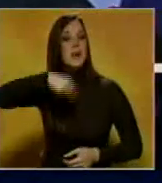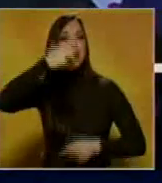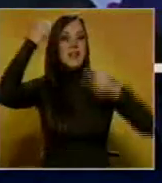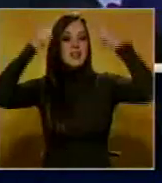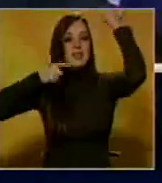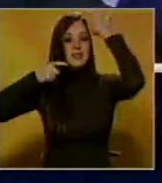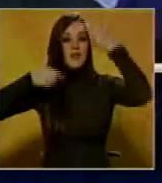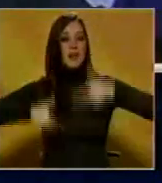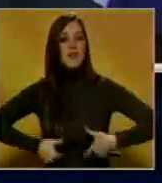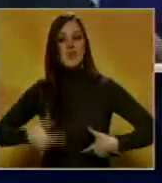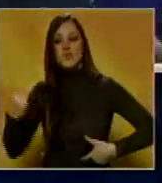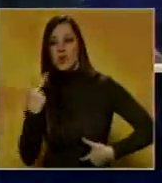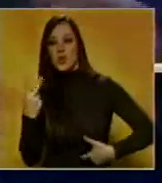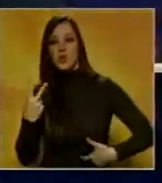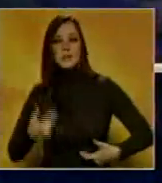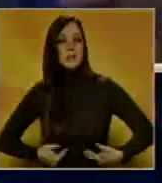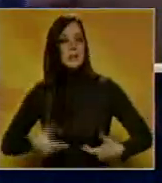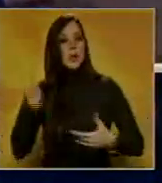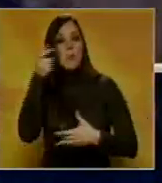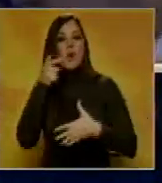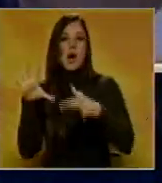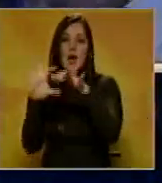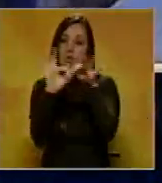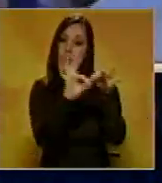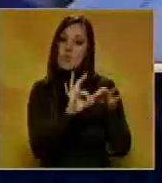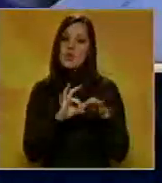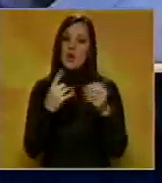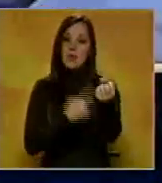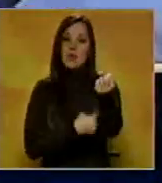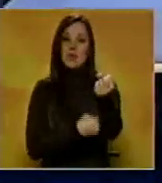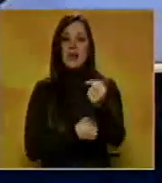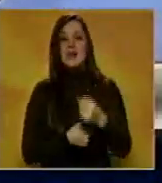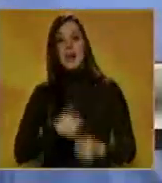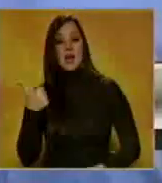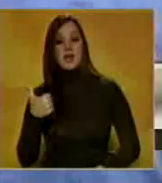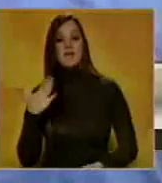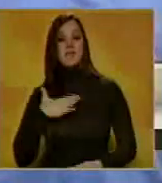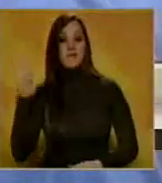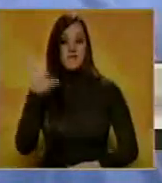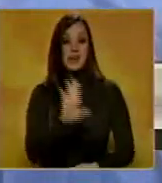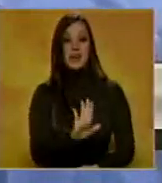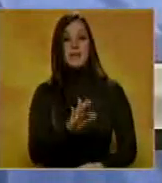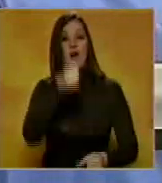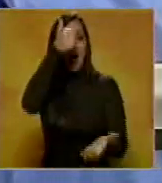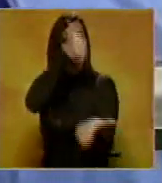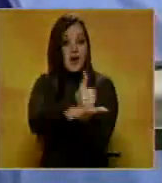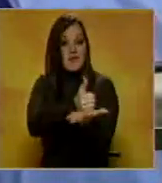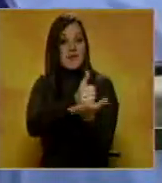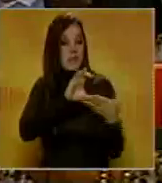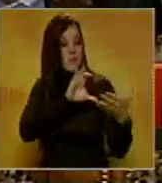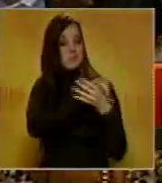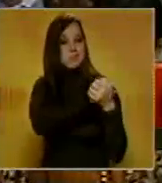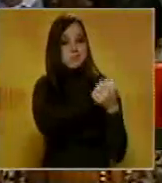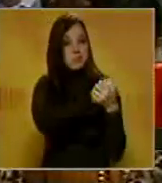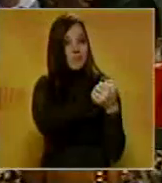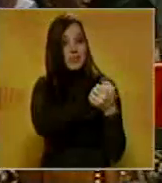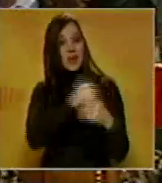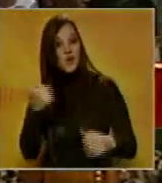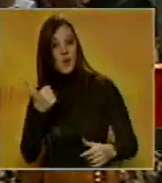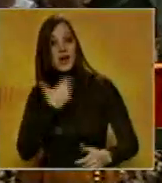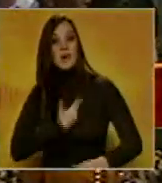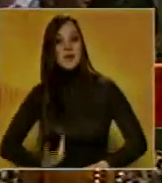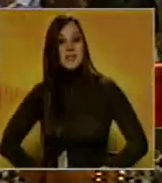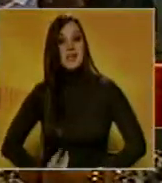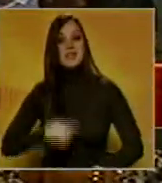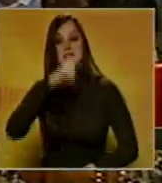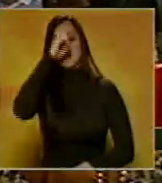solidificar esa hermandad con Ralph y con el pueblo de San Vicente y la Granadina. Aseguró que el